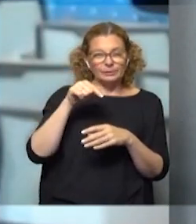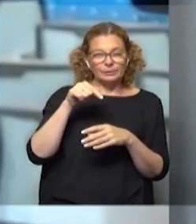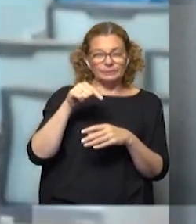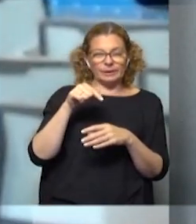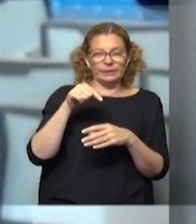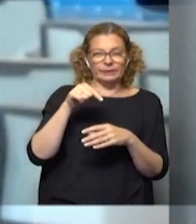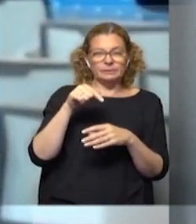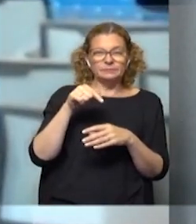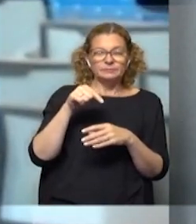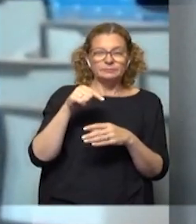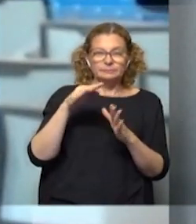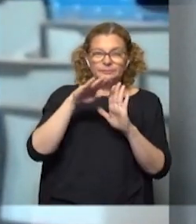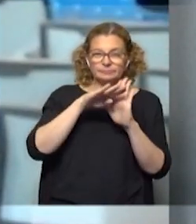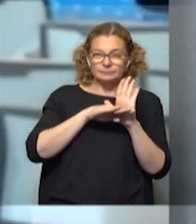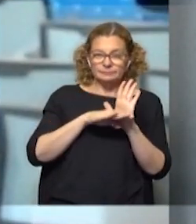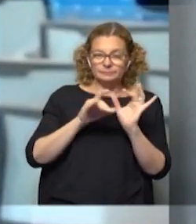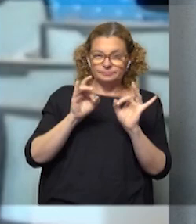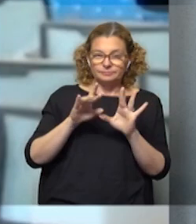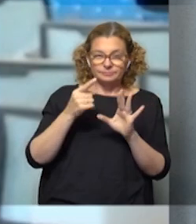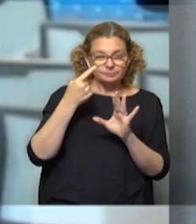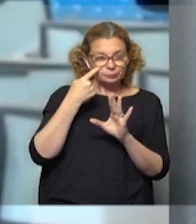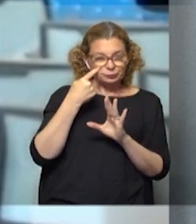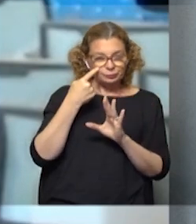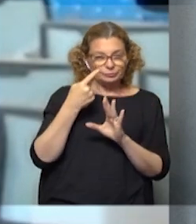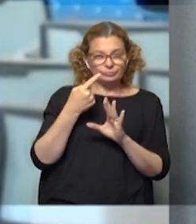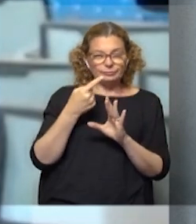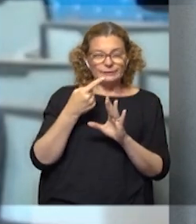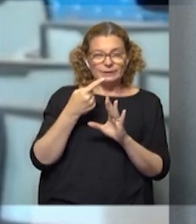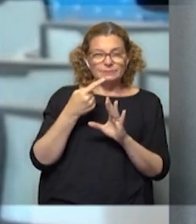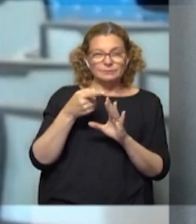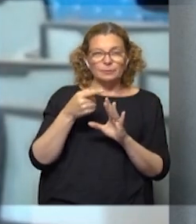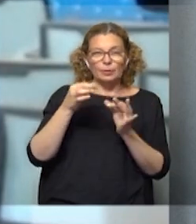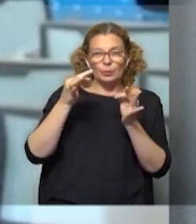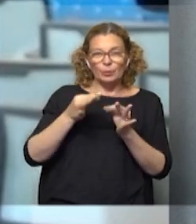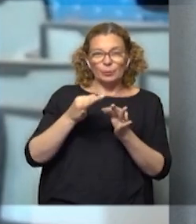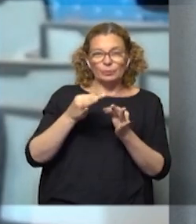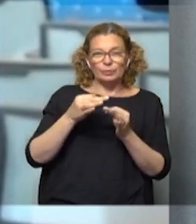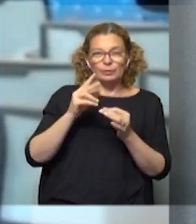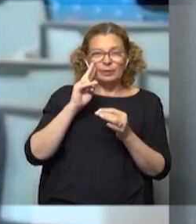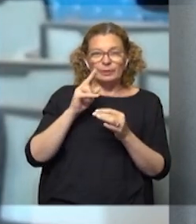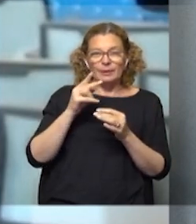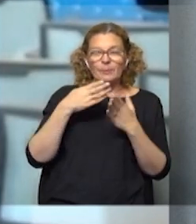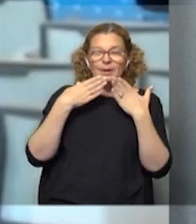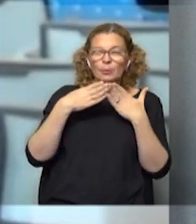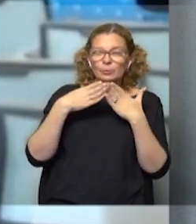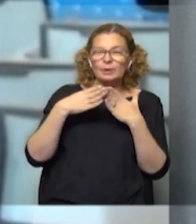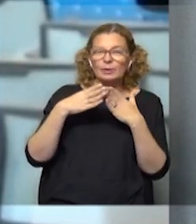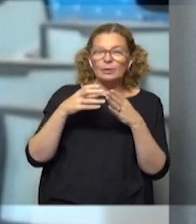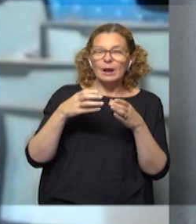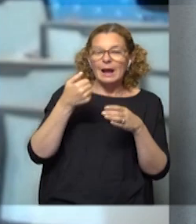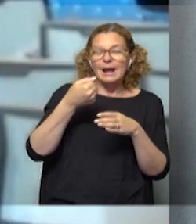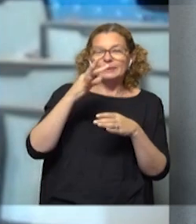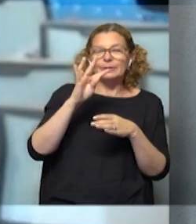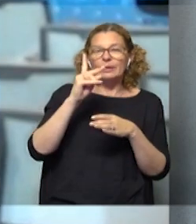son programas de los que solo se Tomó conocimiento a los efectos justamente de viabilizar las consultas con las asambleas